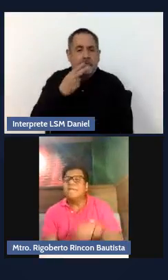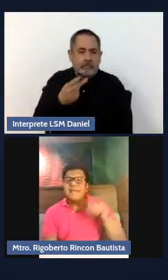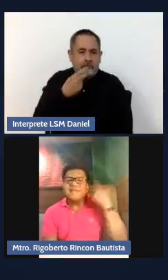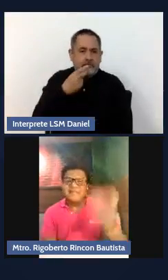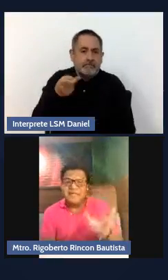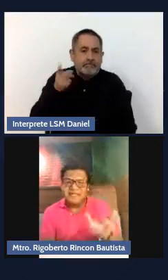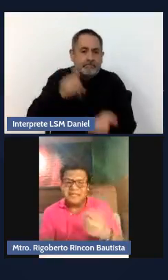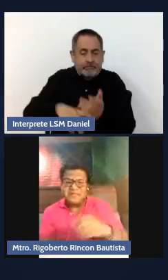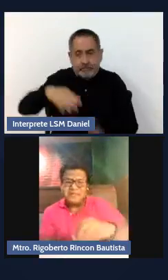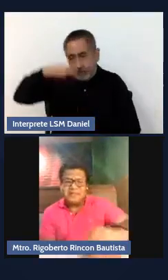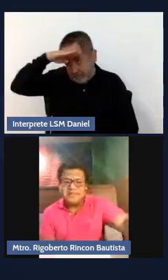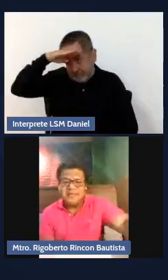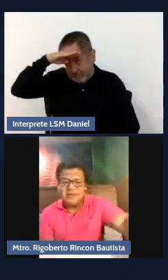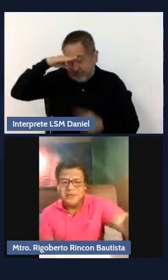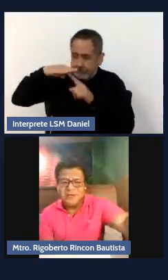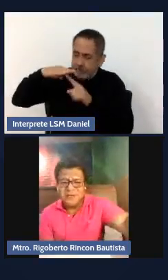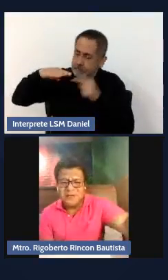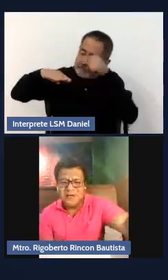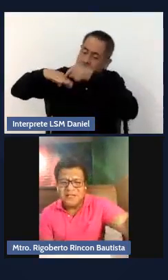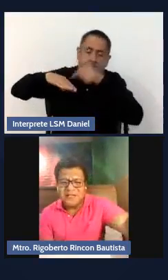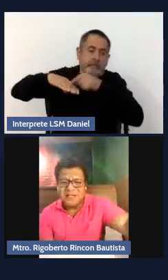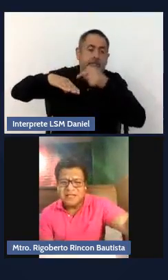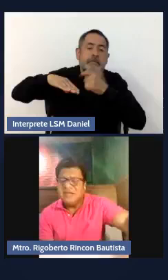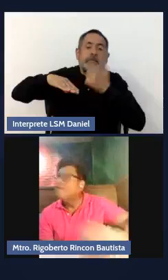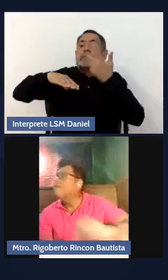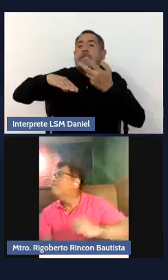Pensamiento. ¿Sí? Un momento, por favor.